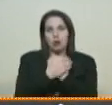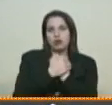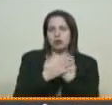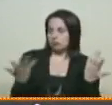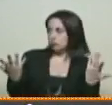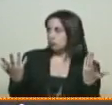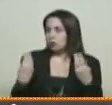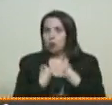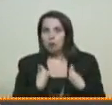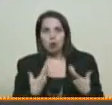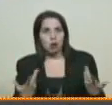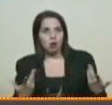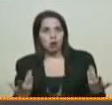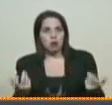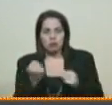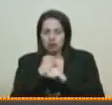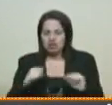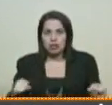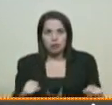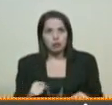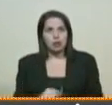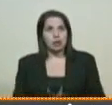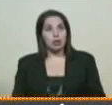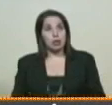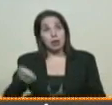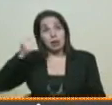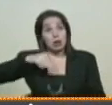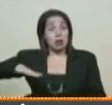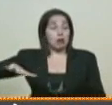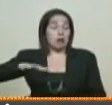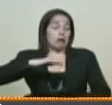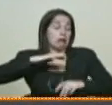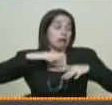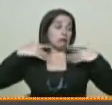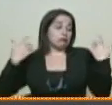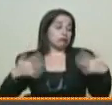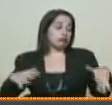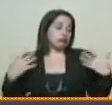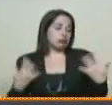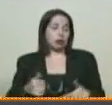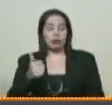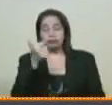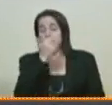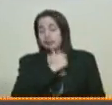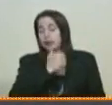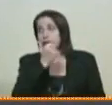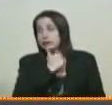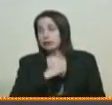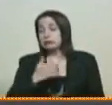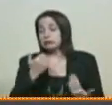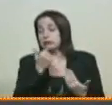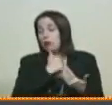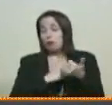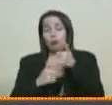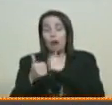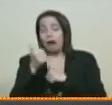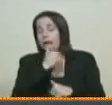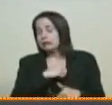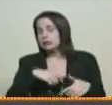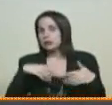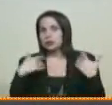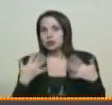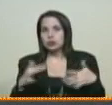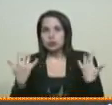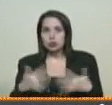vida invivible. Pero es que nuestro pueblo tiene mucha capacidad de lucha, mucha capacidad de resistencia, ¿no? La